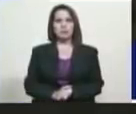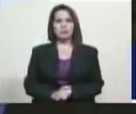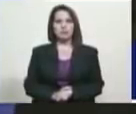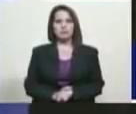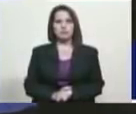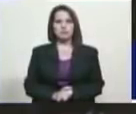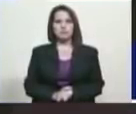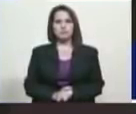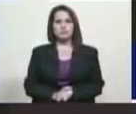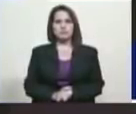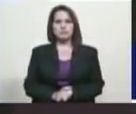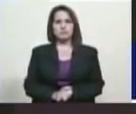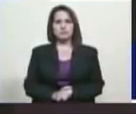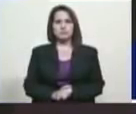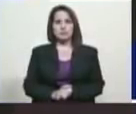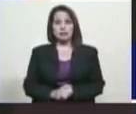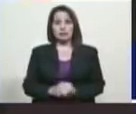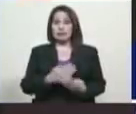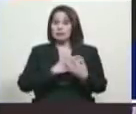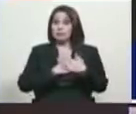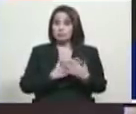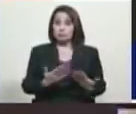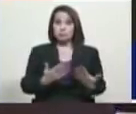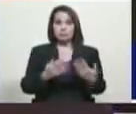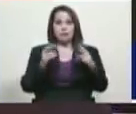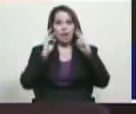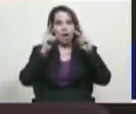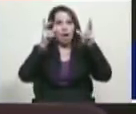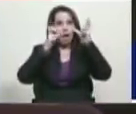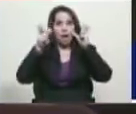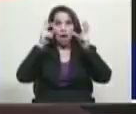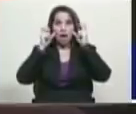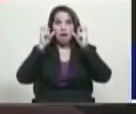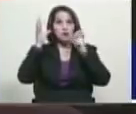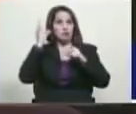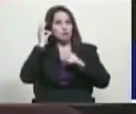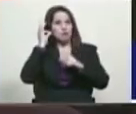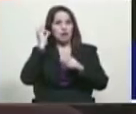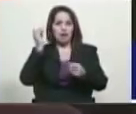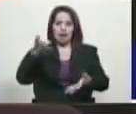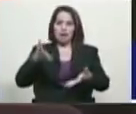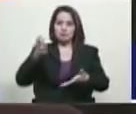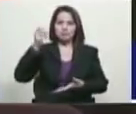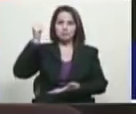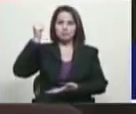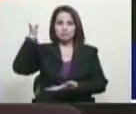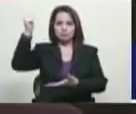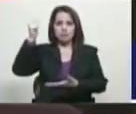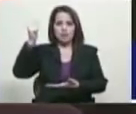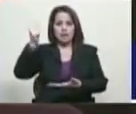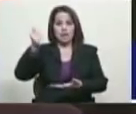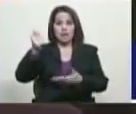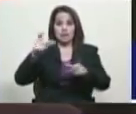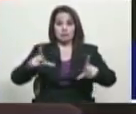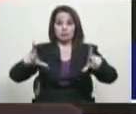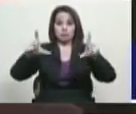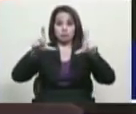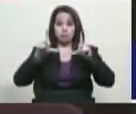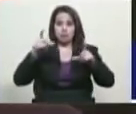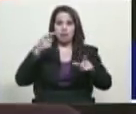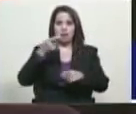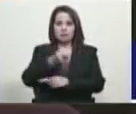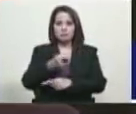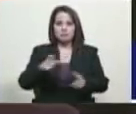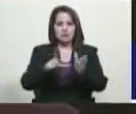Bien, apreciaba las palabras de Wendy Labrador, una de las vencedoras que recibe su título como bachiller integral de la República.